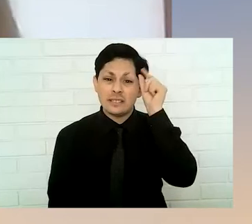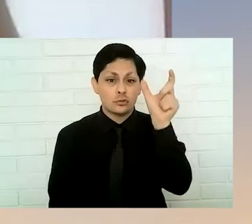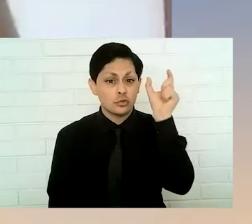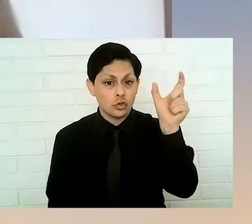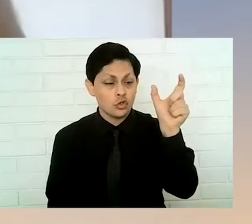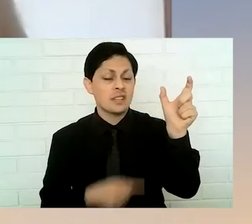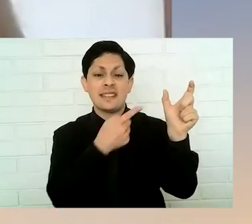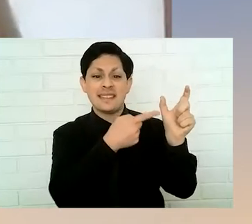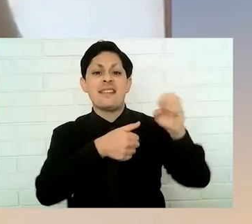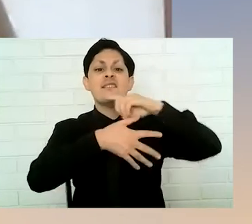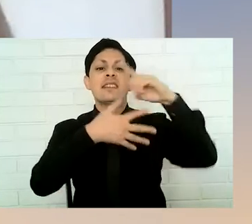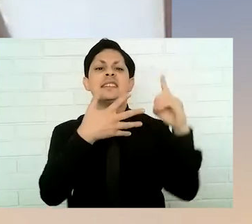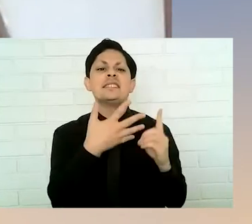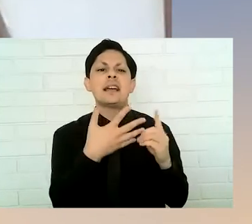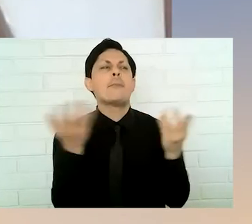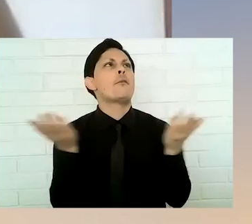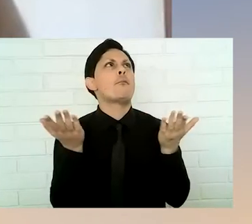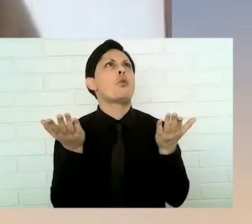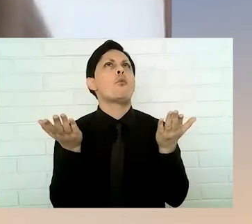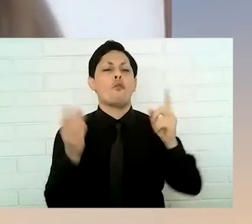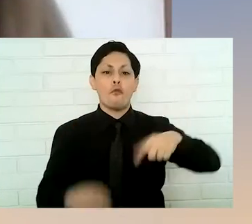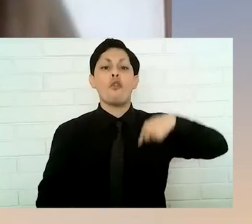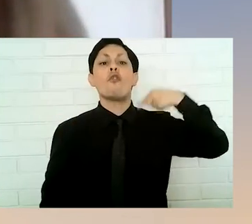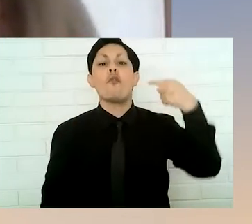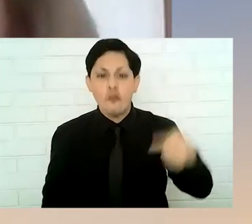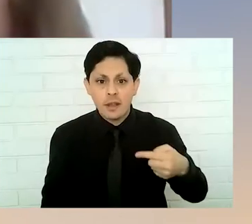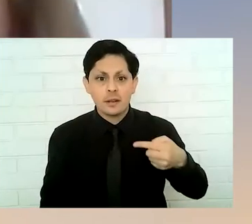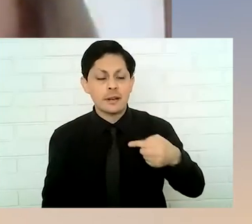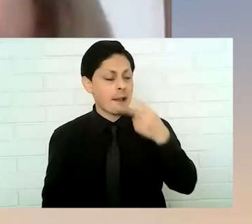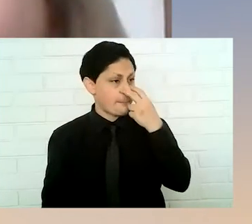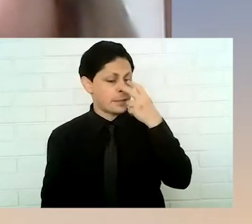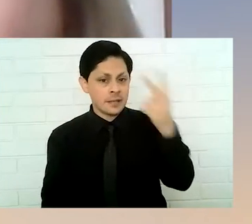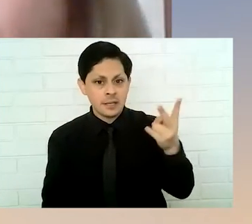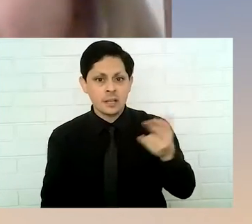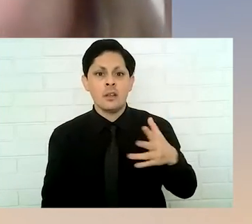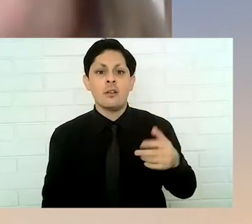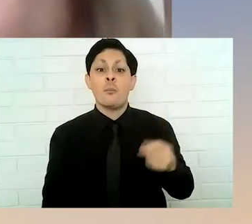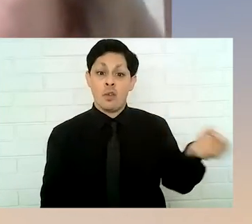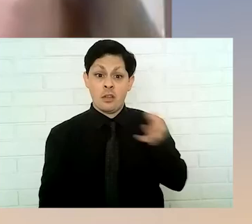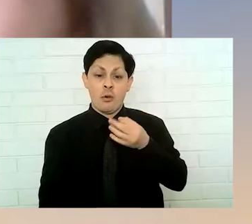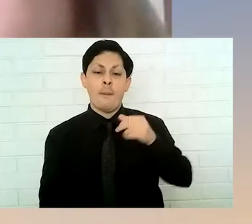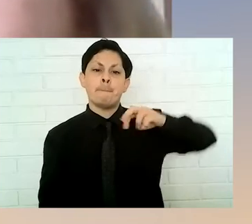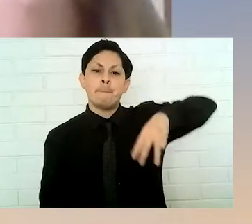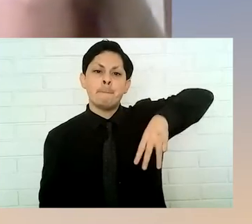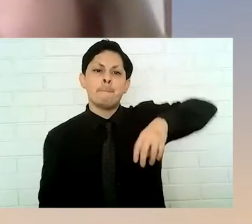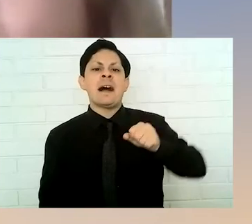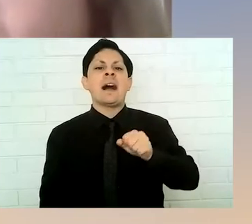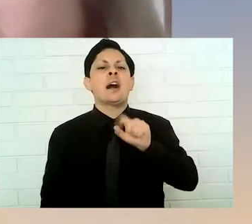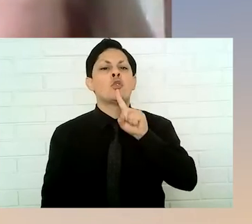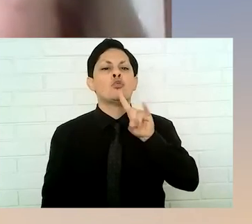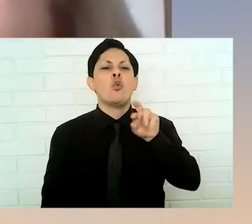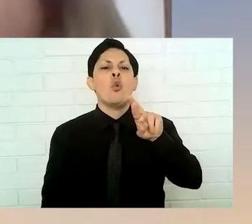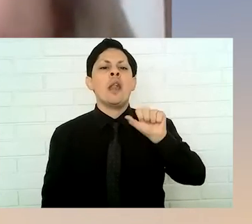¿ya? Es como volver a mirar aquello que uno tiene. Como decía Maturana, uno lo mira, lo tiene